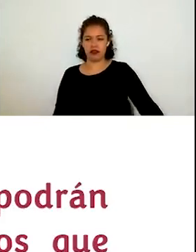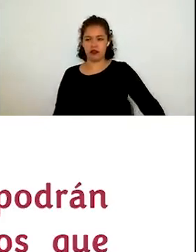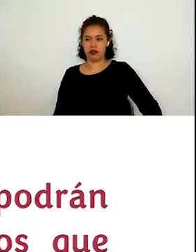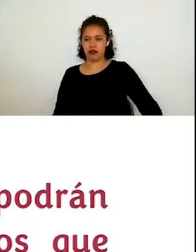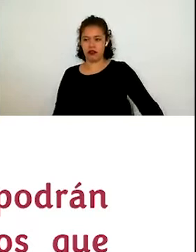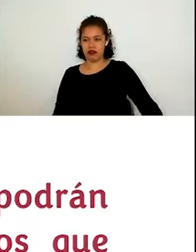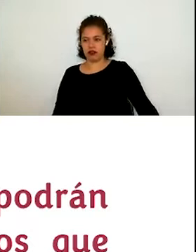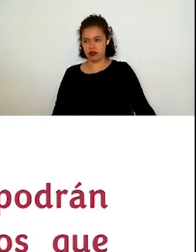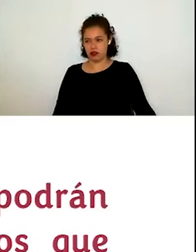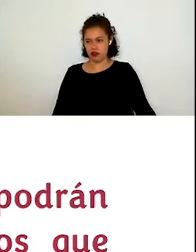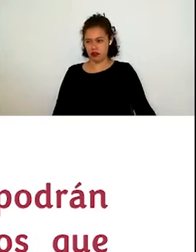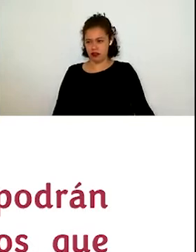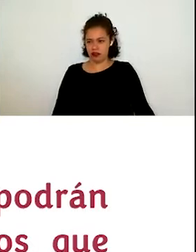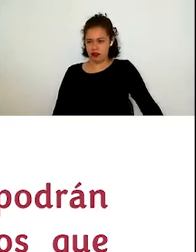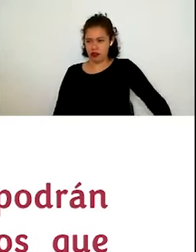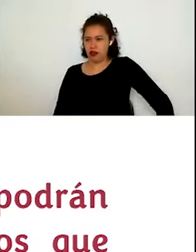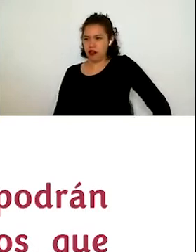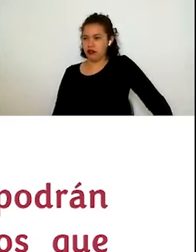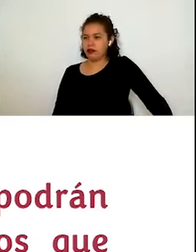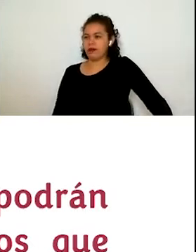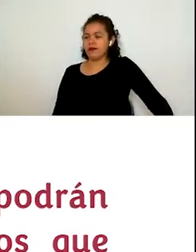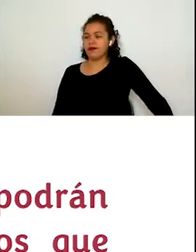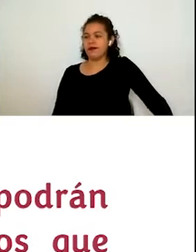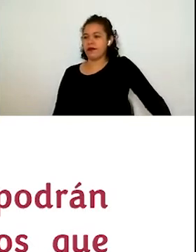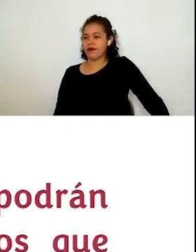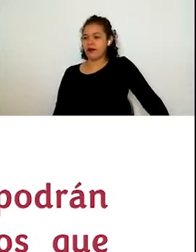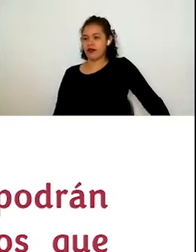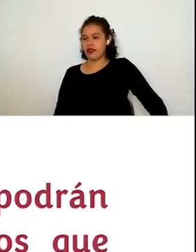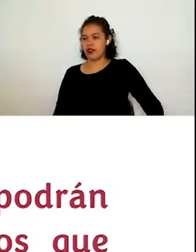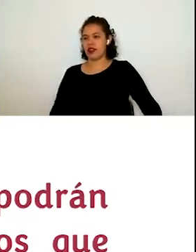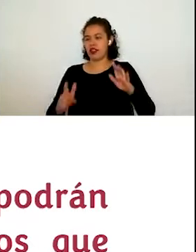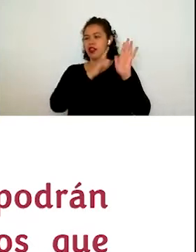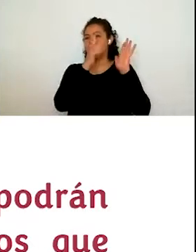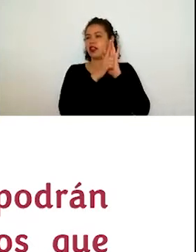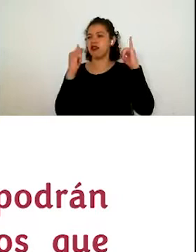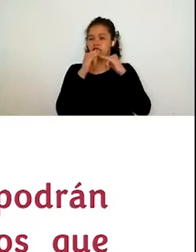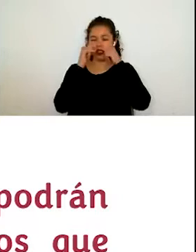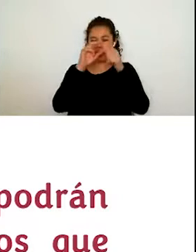En la Ley de Instituciones de Asistencia Privada únicamente señala